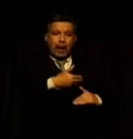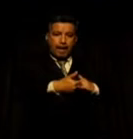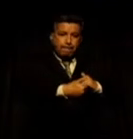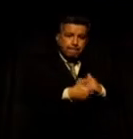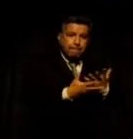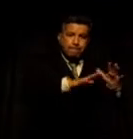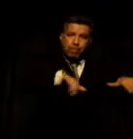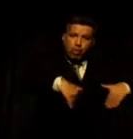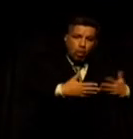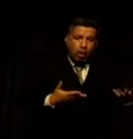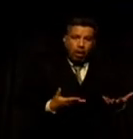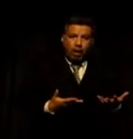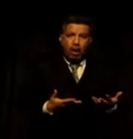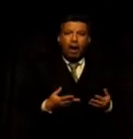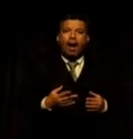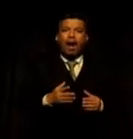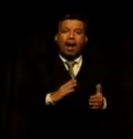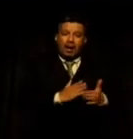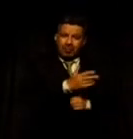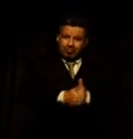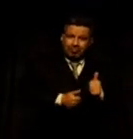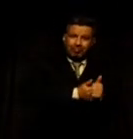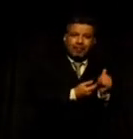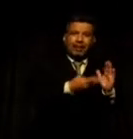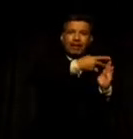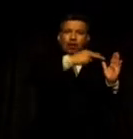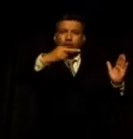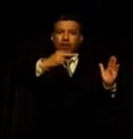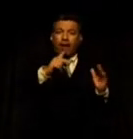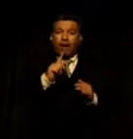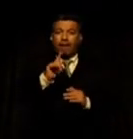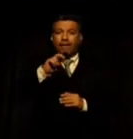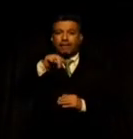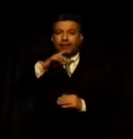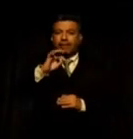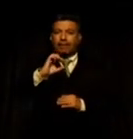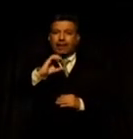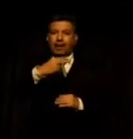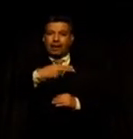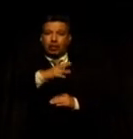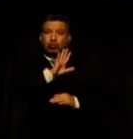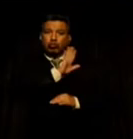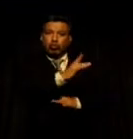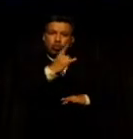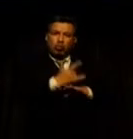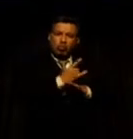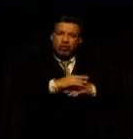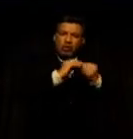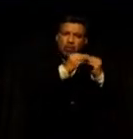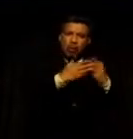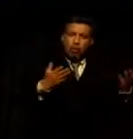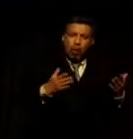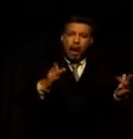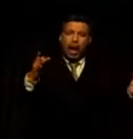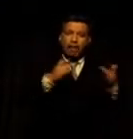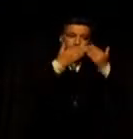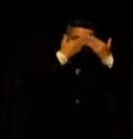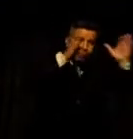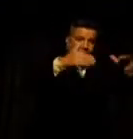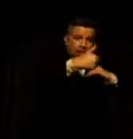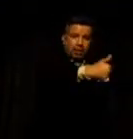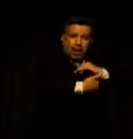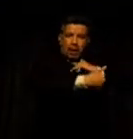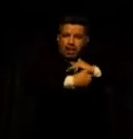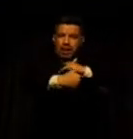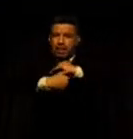exceso y por medio de la tecnología por medio de la csf intex lo que las fuentes vienen haciendo es precisamente eso democratizar el acceso a los